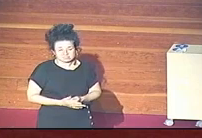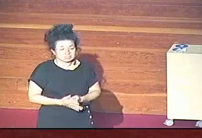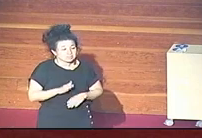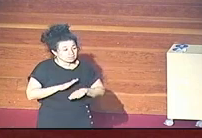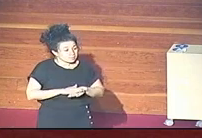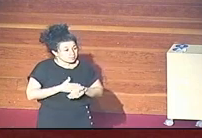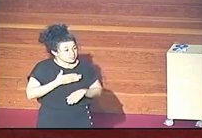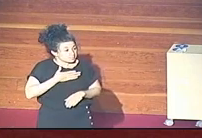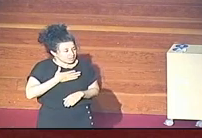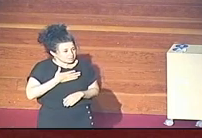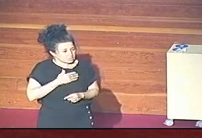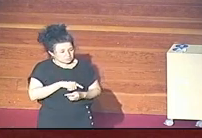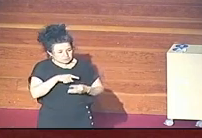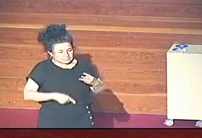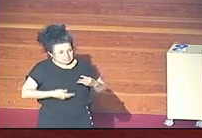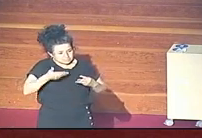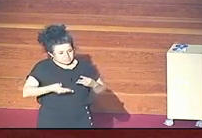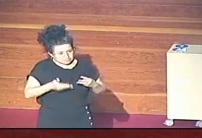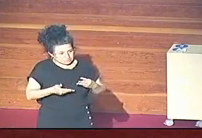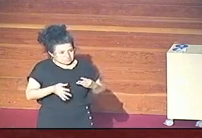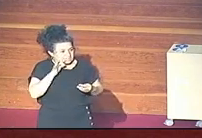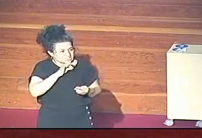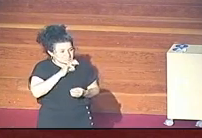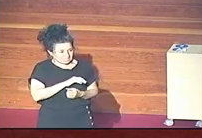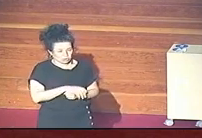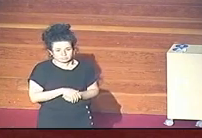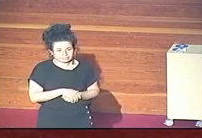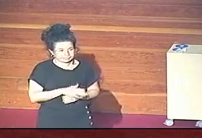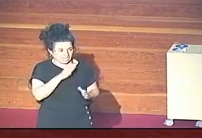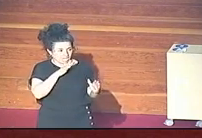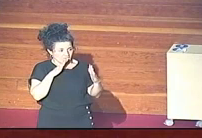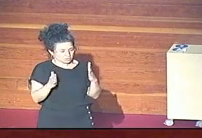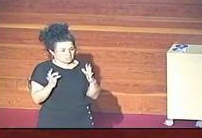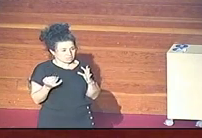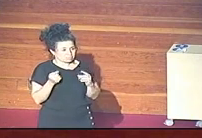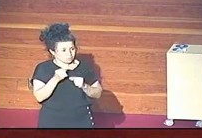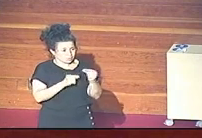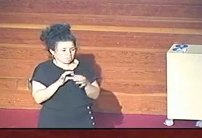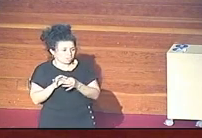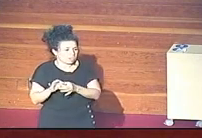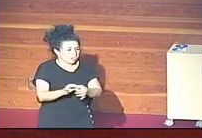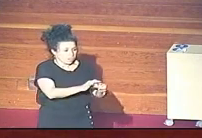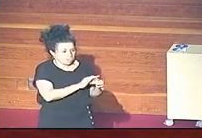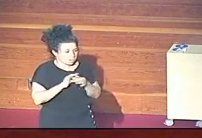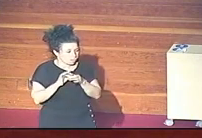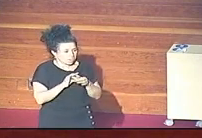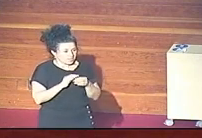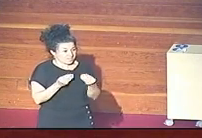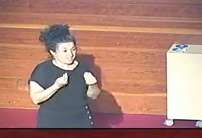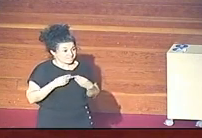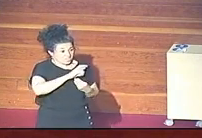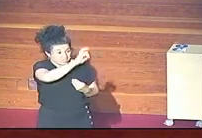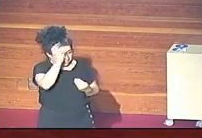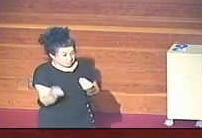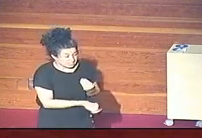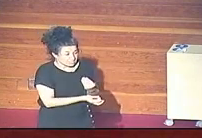los tres temas fundamentales de este siglo y los tenemos que cada vez interrelacionar más la biodiversidad no es un hecho aislado